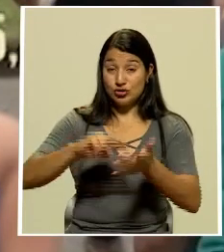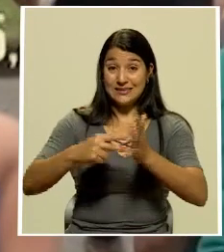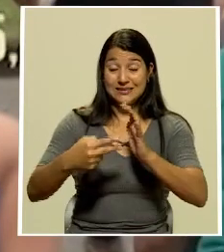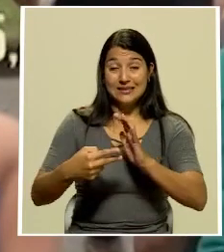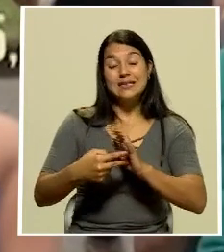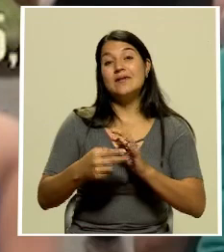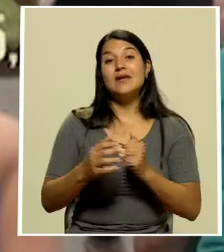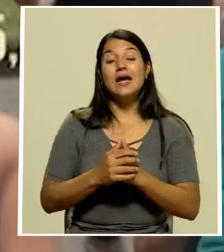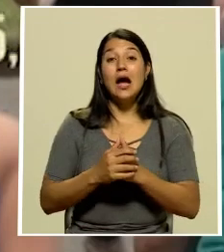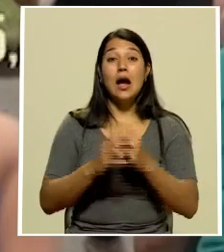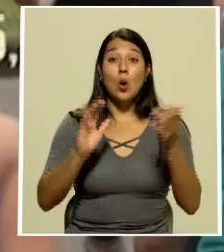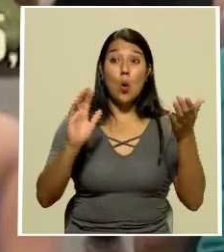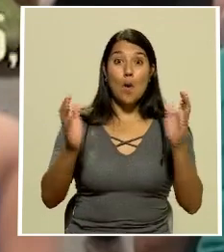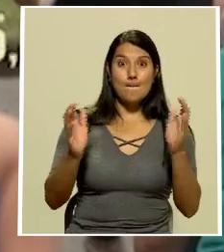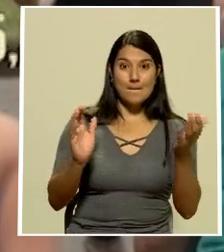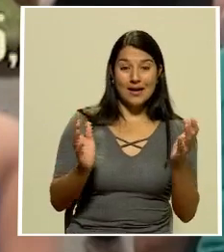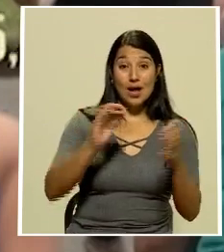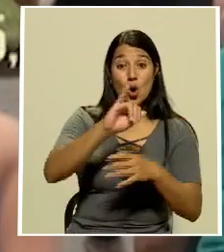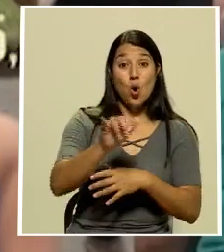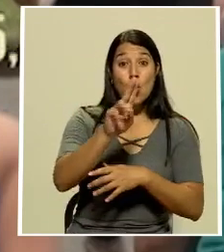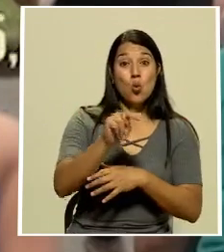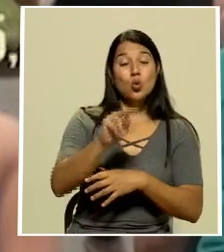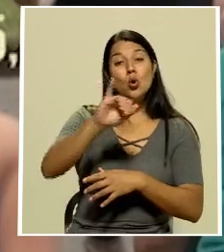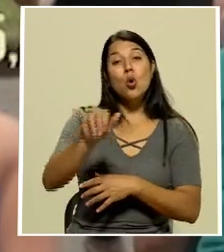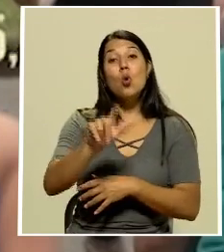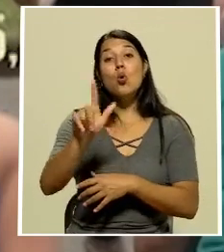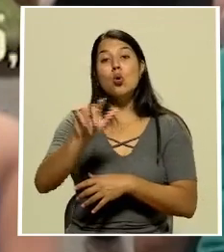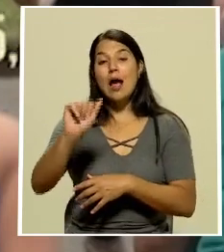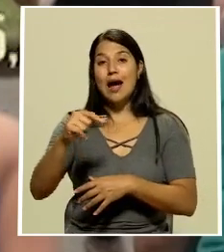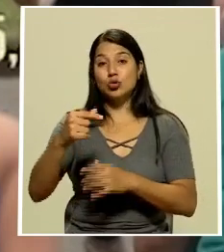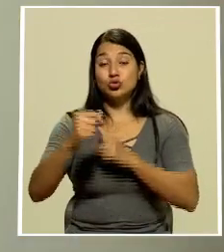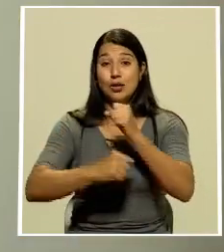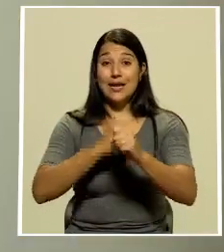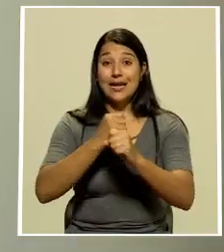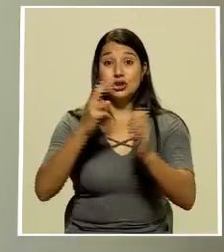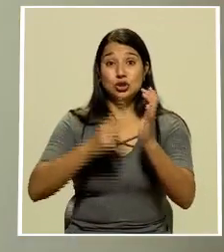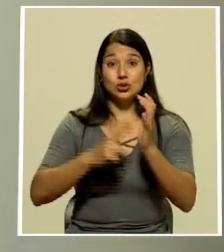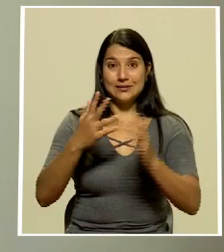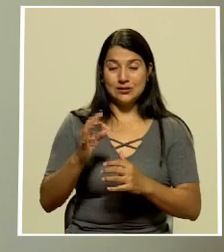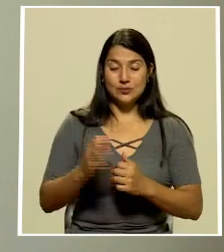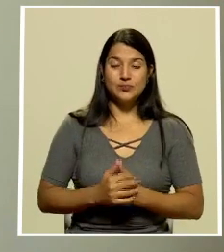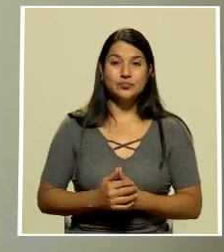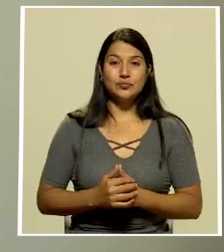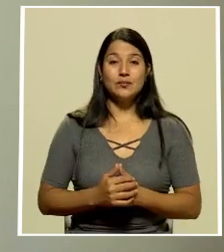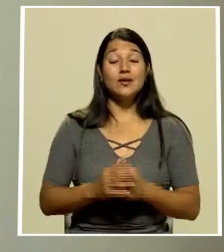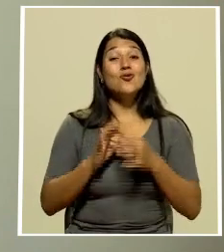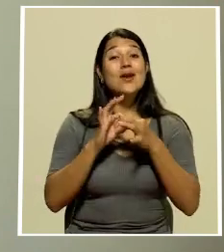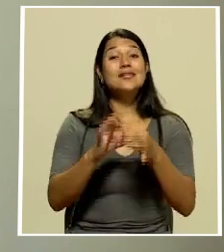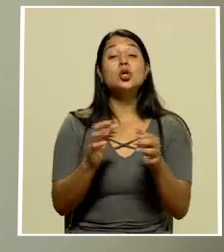porcentuales respecto al trimestre junio, julio y agosto del 2019. En el caso del